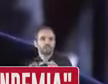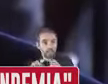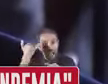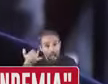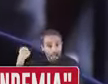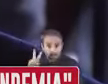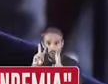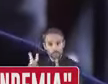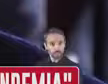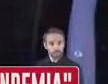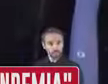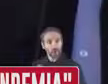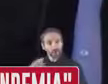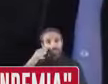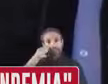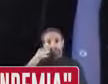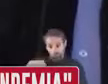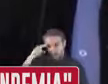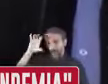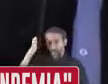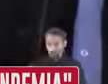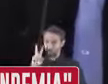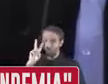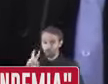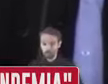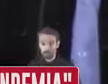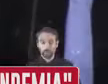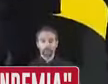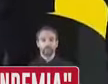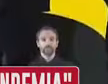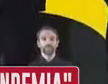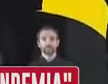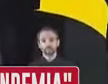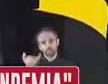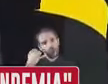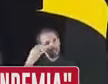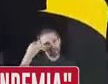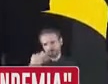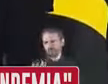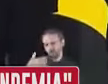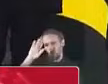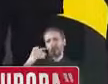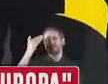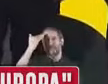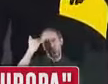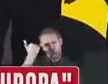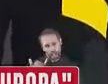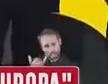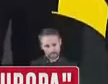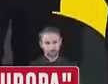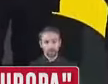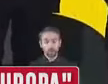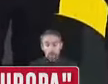pasaba esto lo vimos yo lo vi yo me recuerdo porque si algo en güines obra en memoria y una